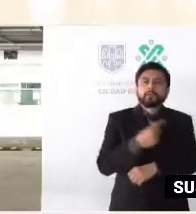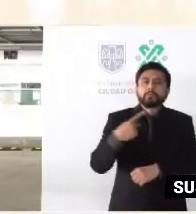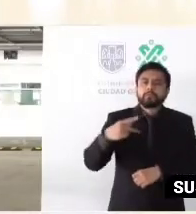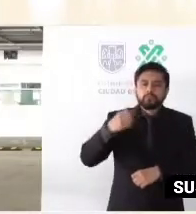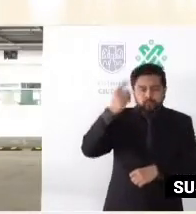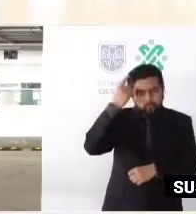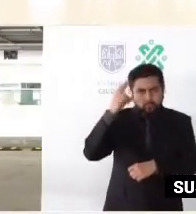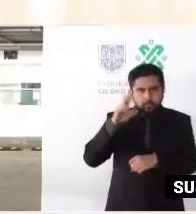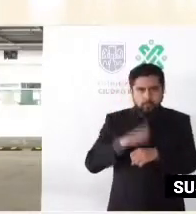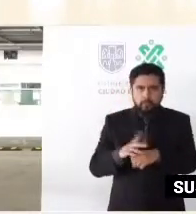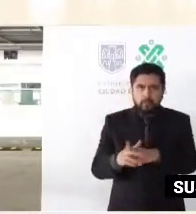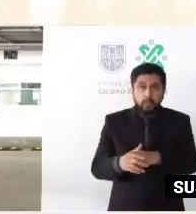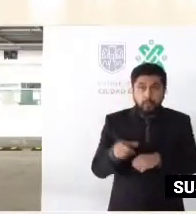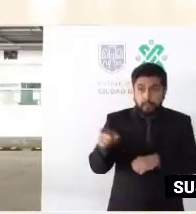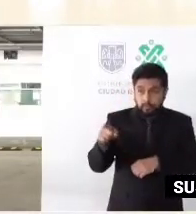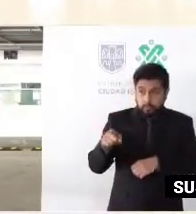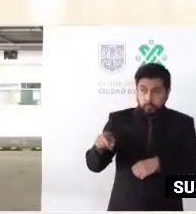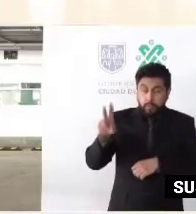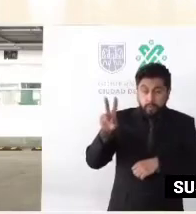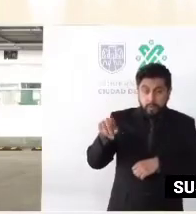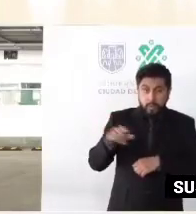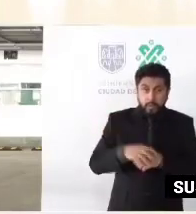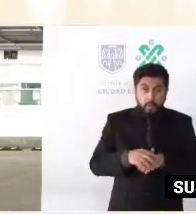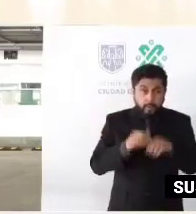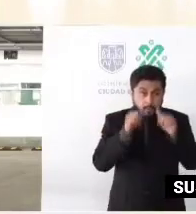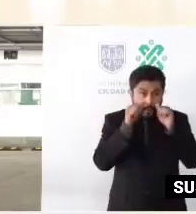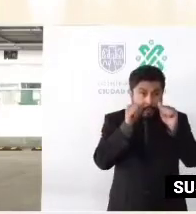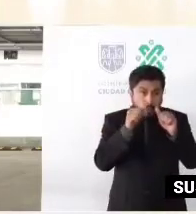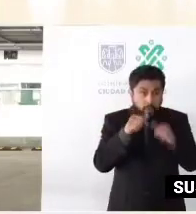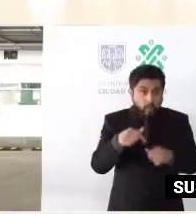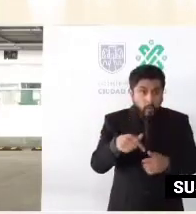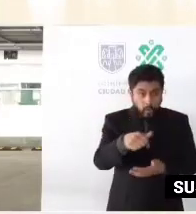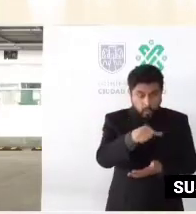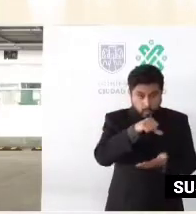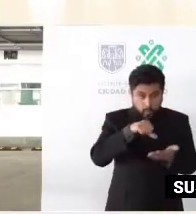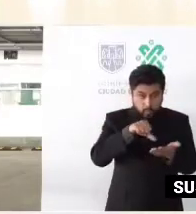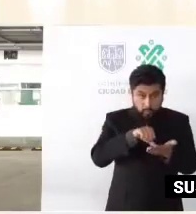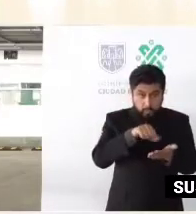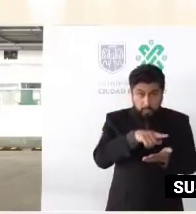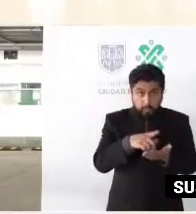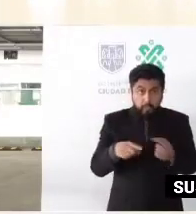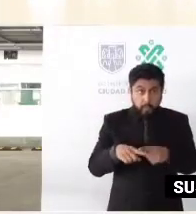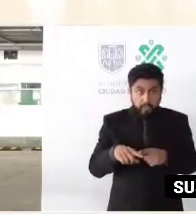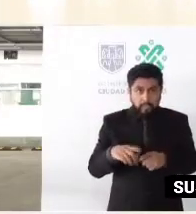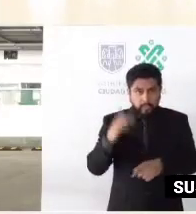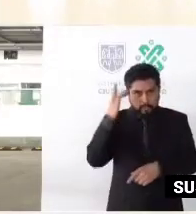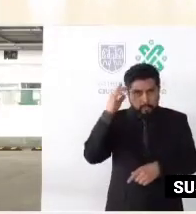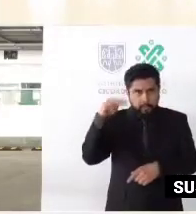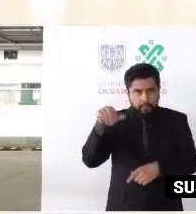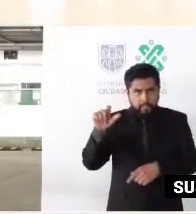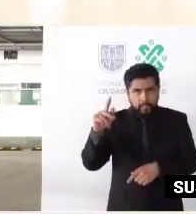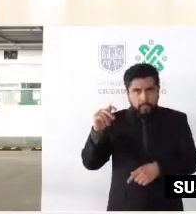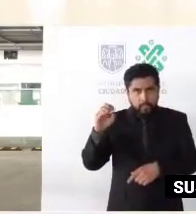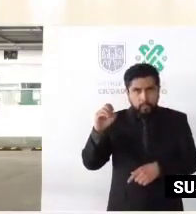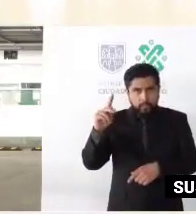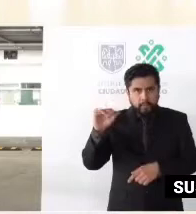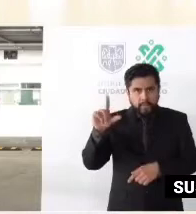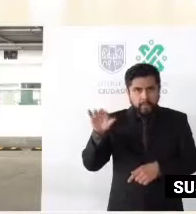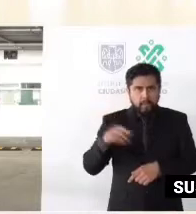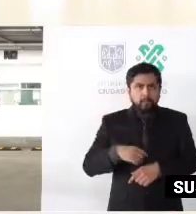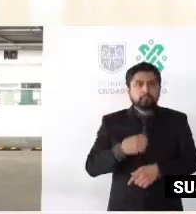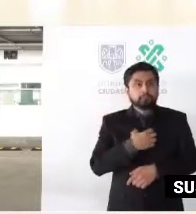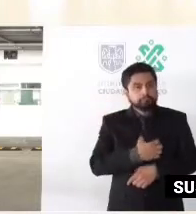en construcción, estuvo atendiendo una unidad temporal aquí en San Miguel Topilejo. Así que estamos muy